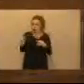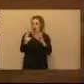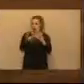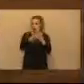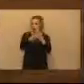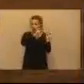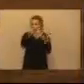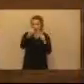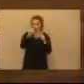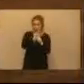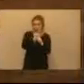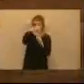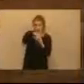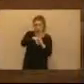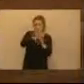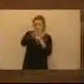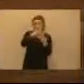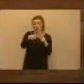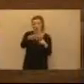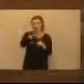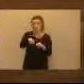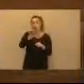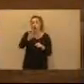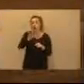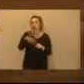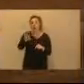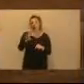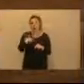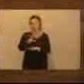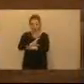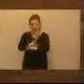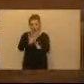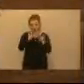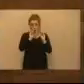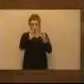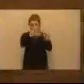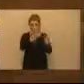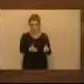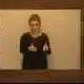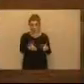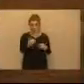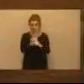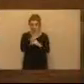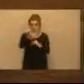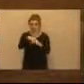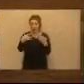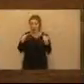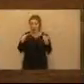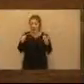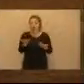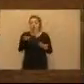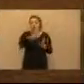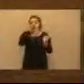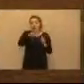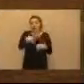en los conservatorios, como entiendo o presupongo en la consejería que usted regenta. Y, por último, si valora